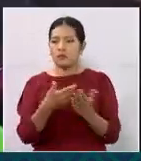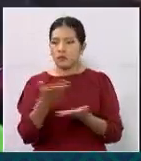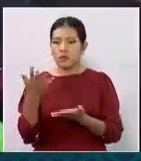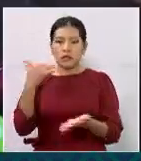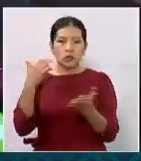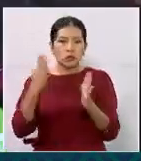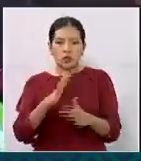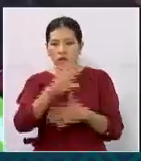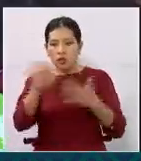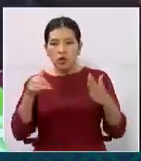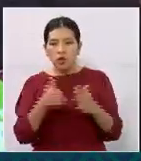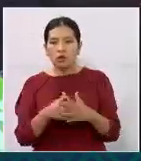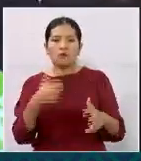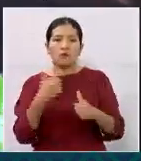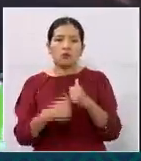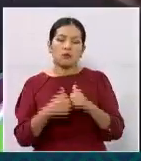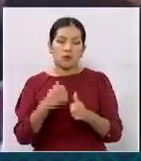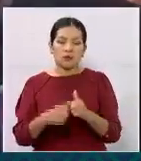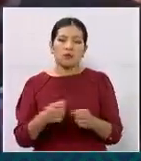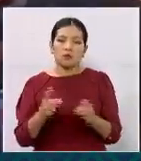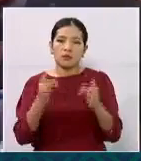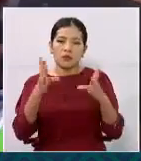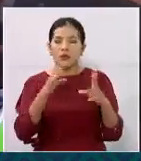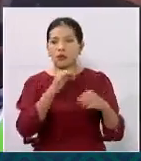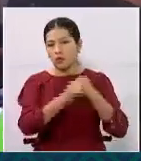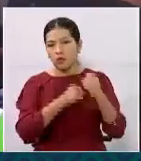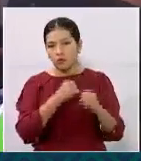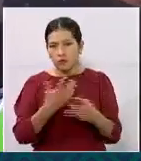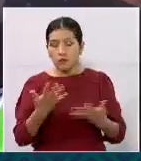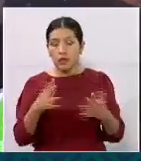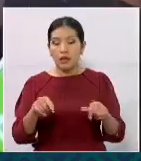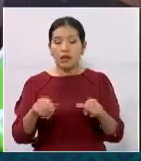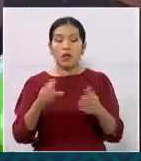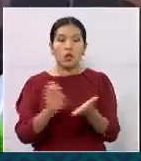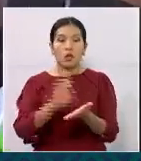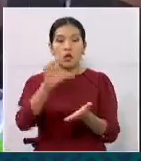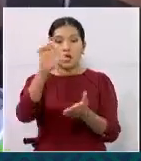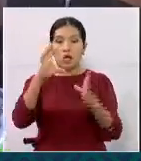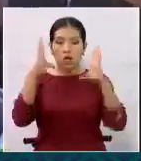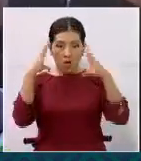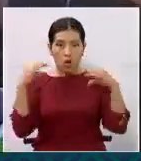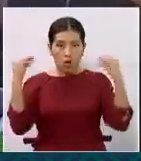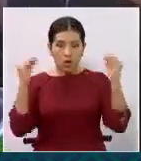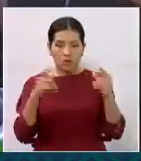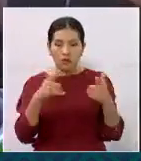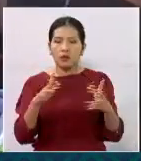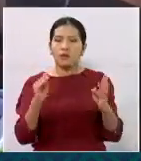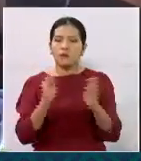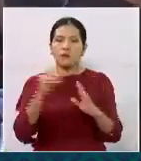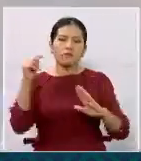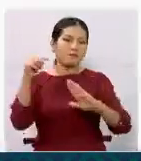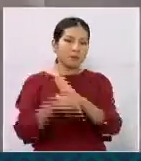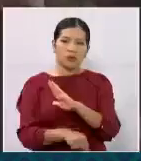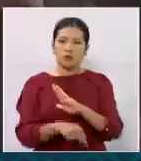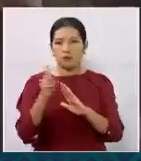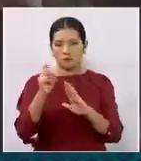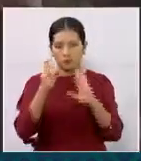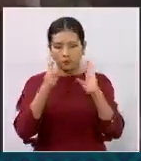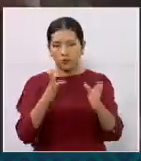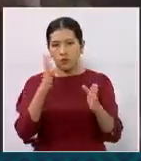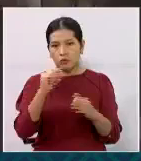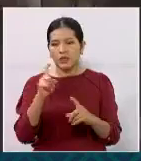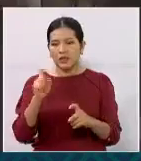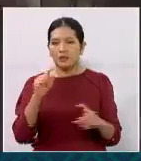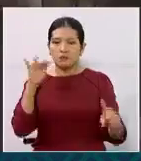estudiantes y por eso nuestros colegas aquí de Holanda están trabajando, profundizando este tema de bajar la violencia. Resaltó